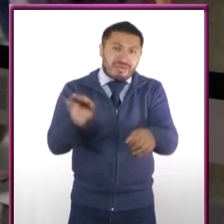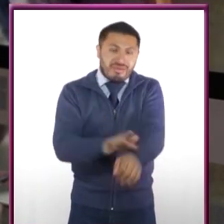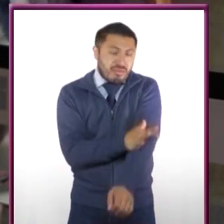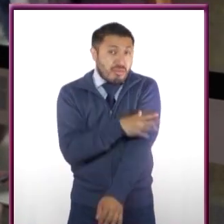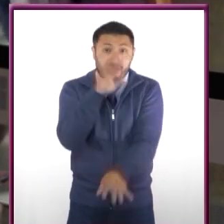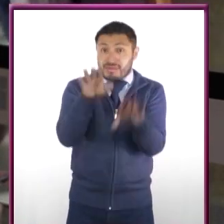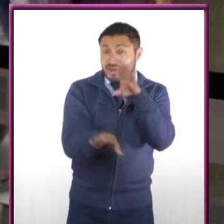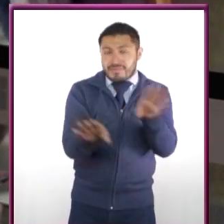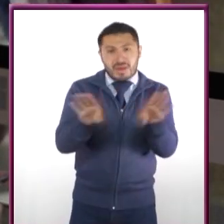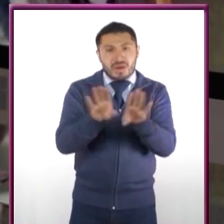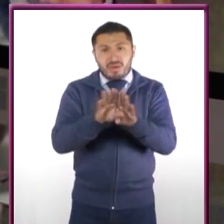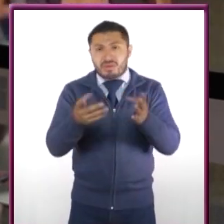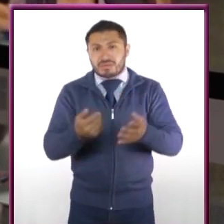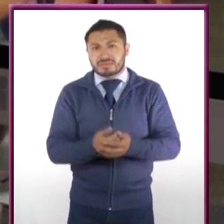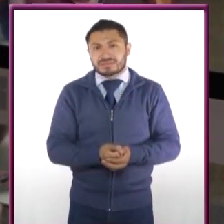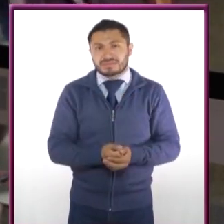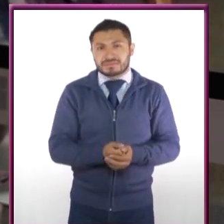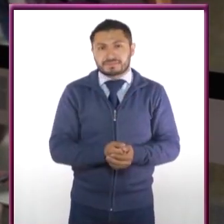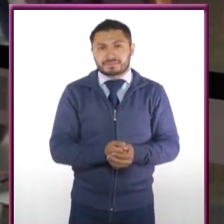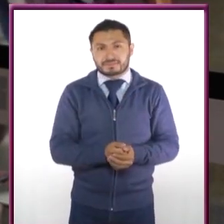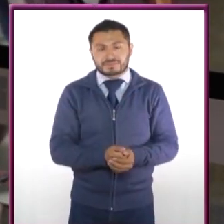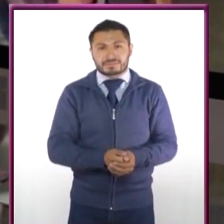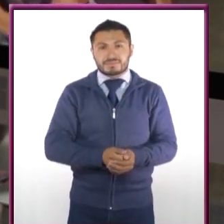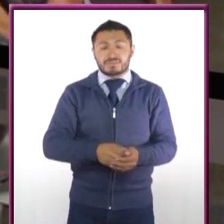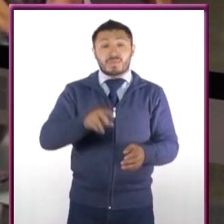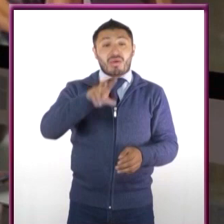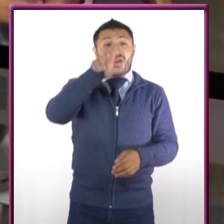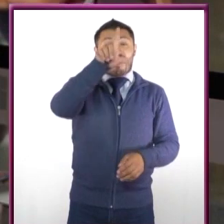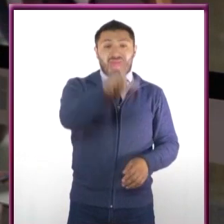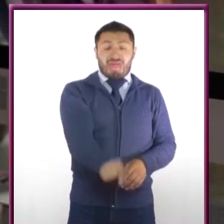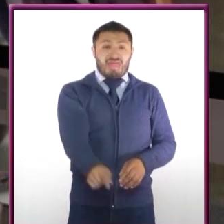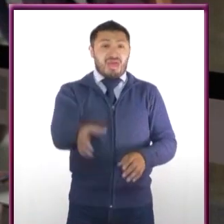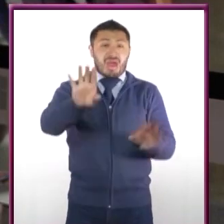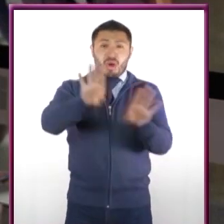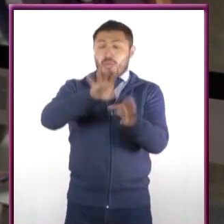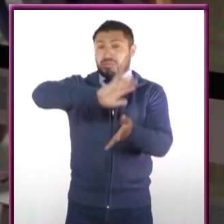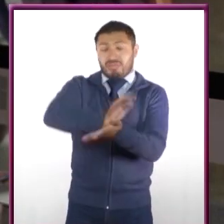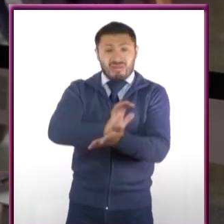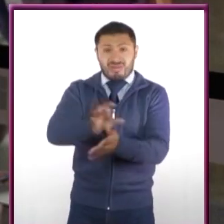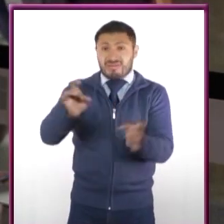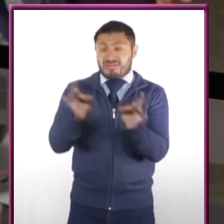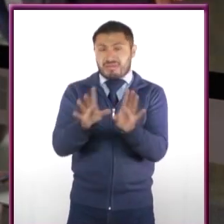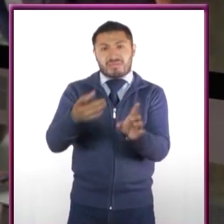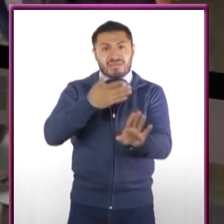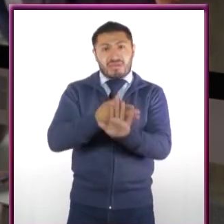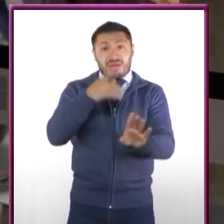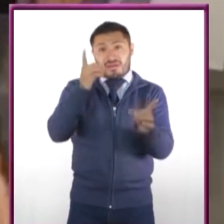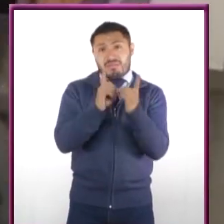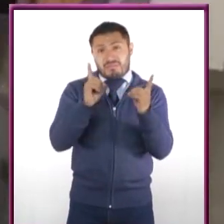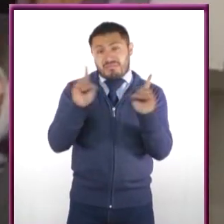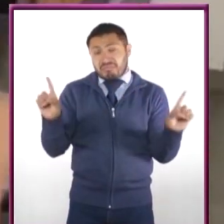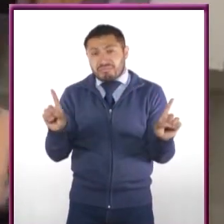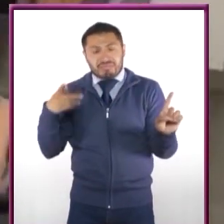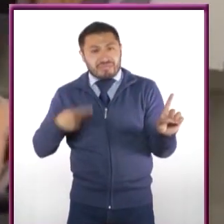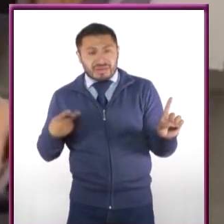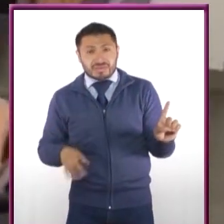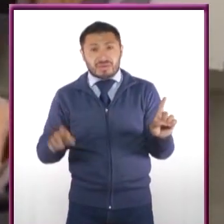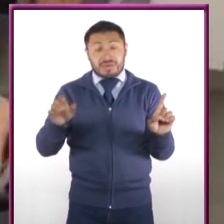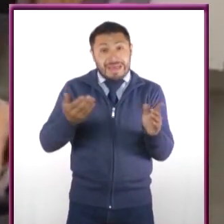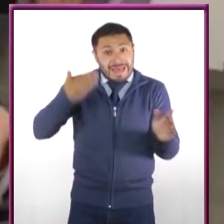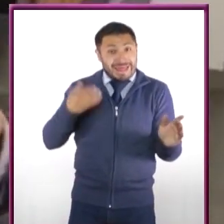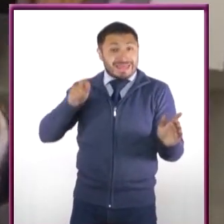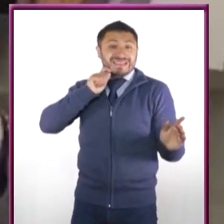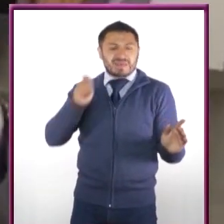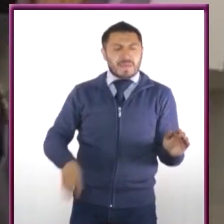mejor criticas a alguien, devalúas a alguien y de repente esa persona ya no quiere estar contigo y era un buen amigo